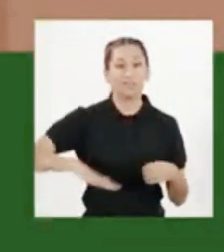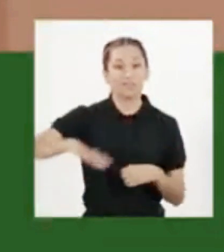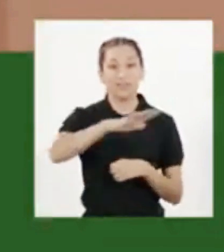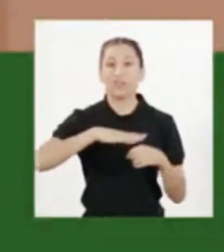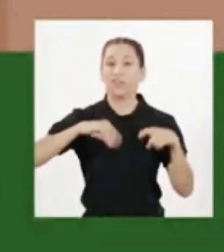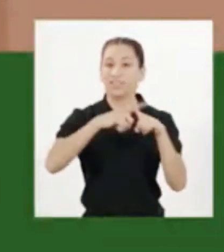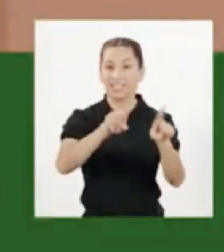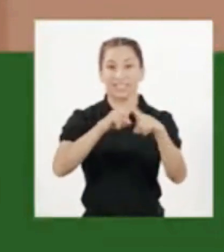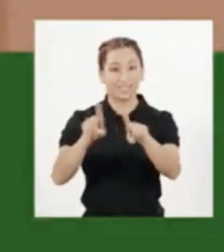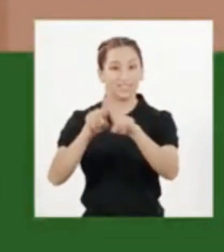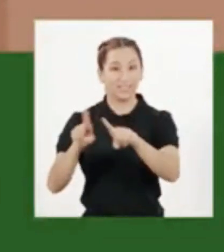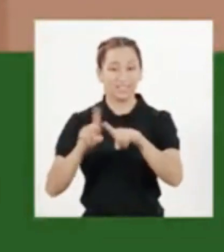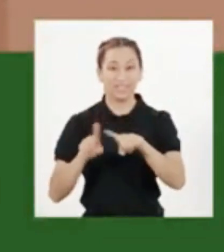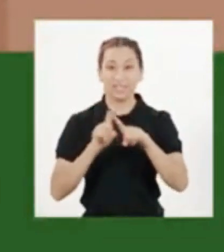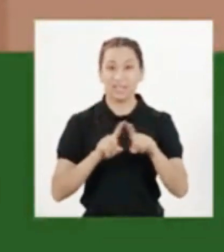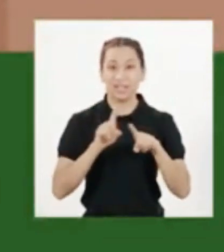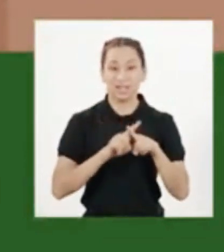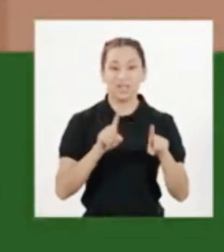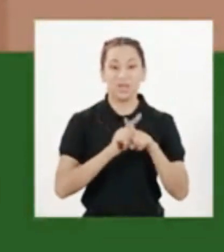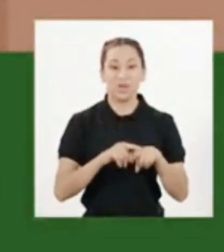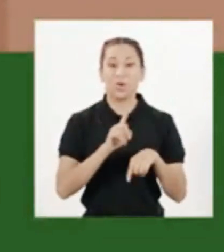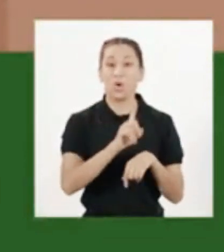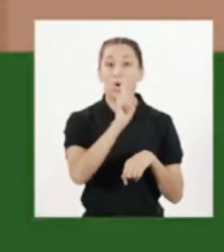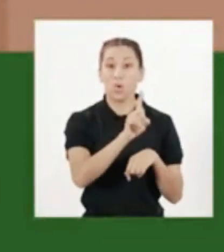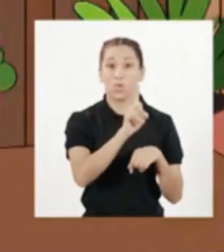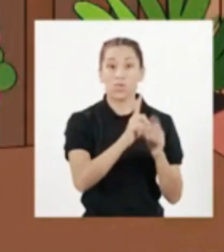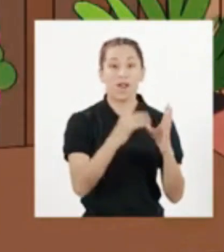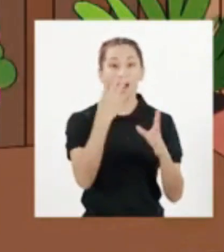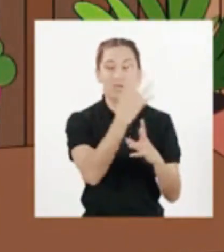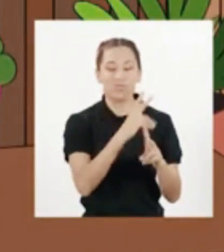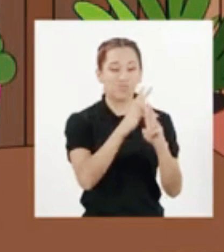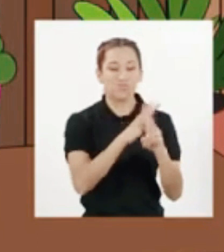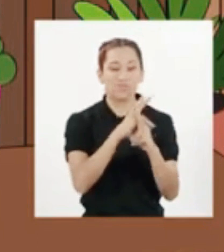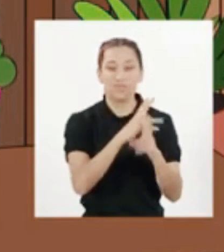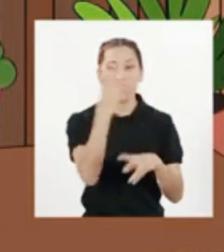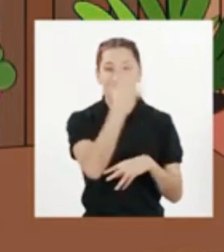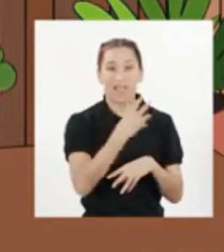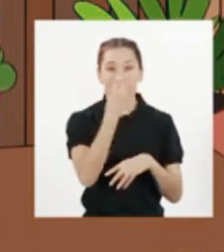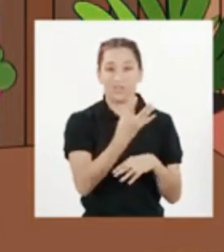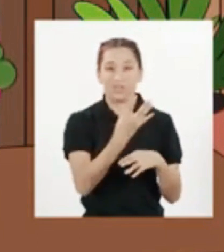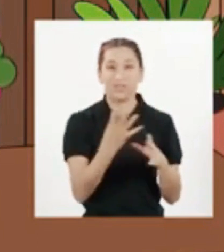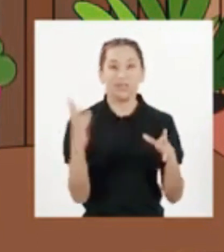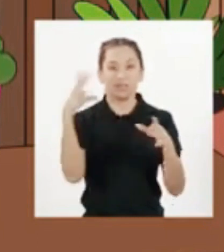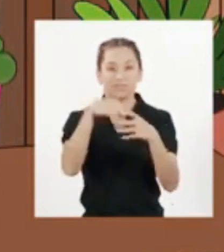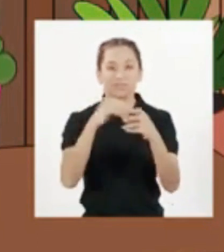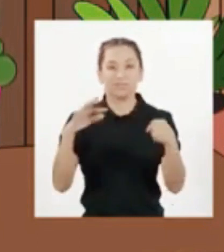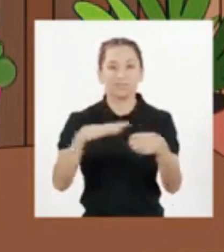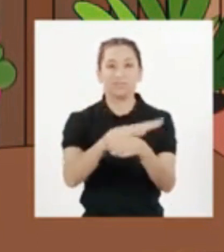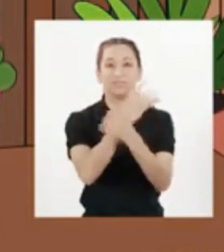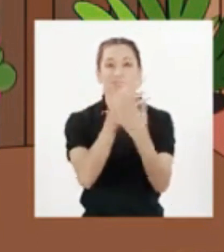Son todas diferentes, únicas, hermosas y llenas